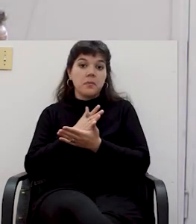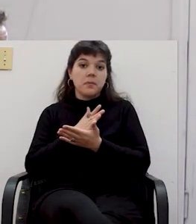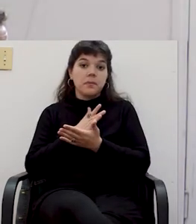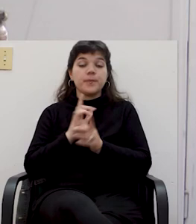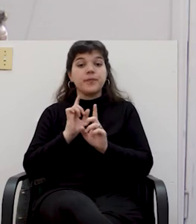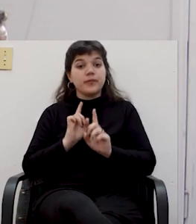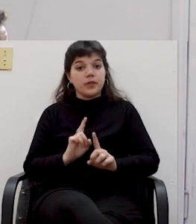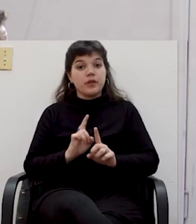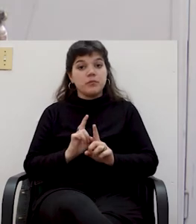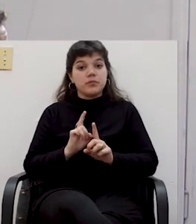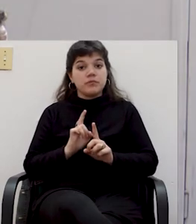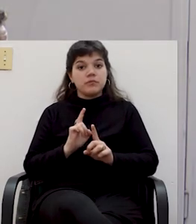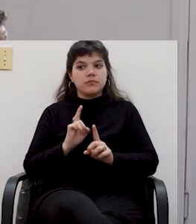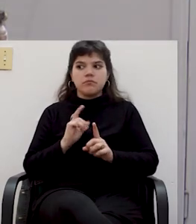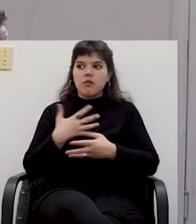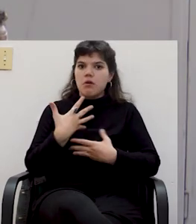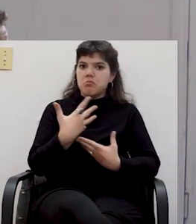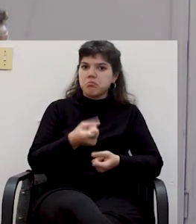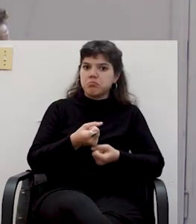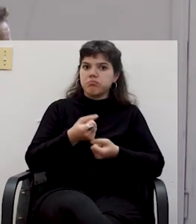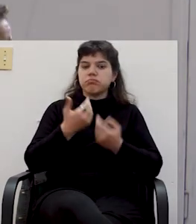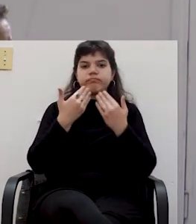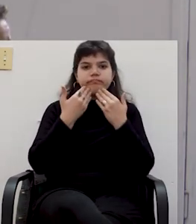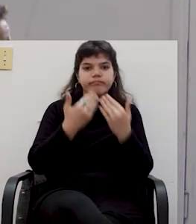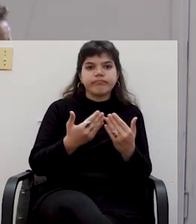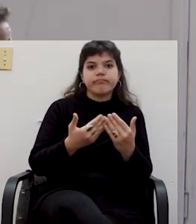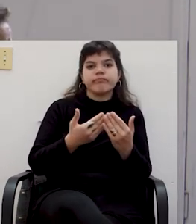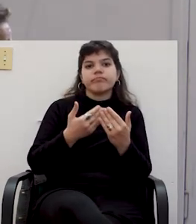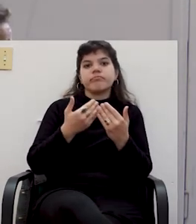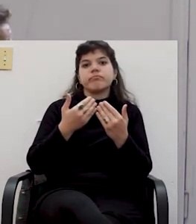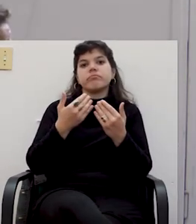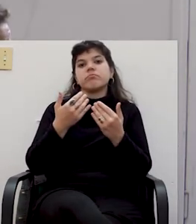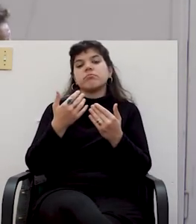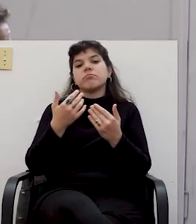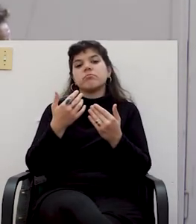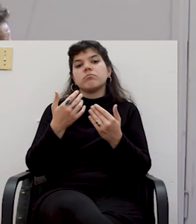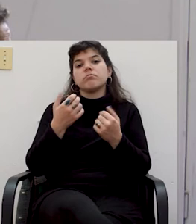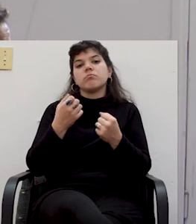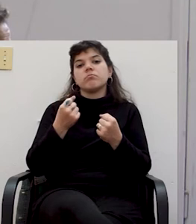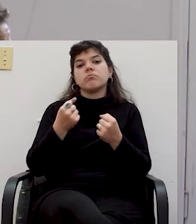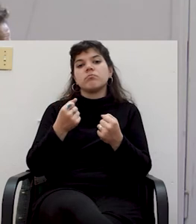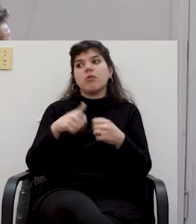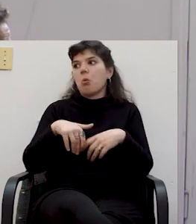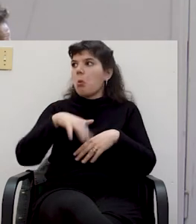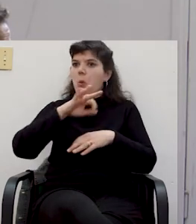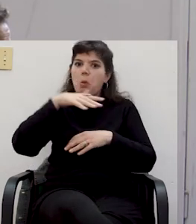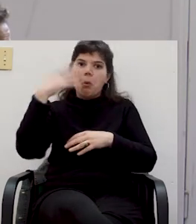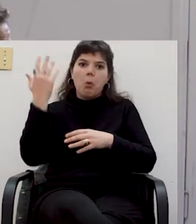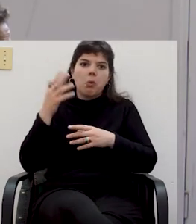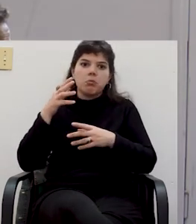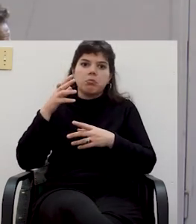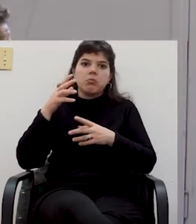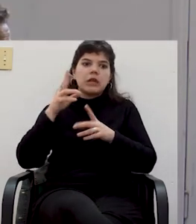y también asesora ante consultas, eventualmente otro tipo de intervenciones